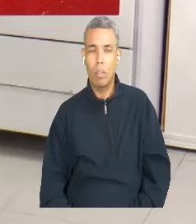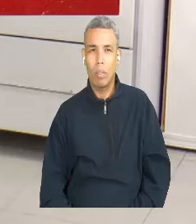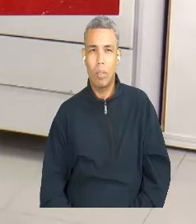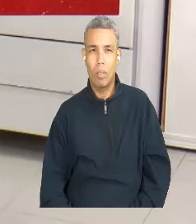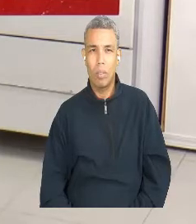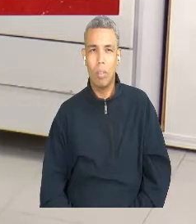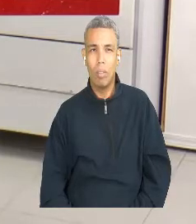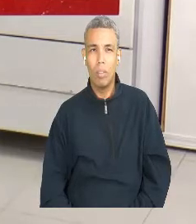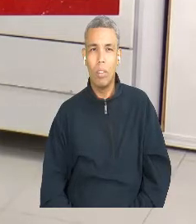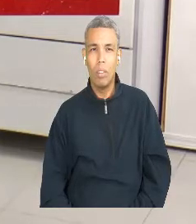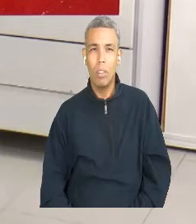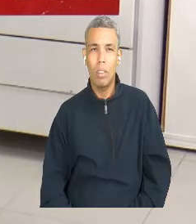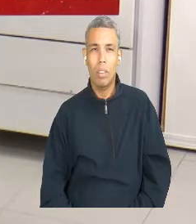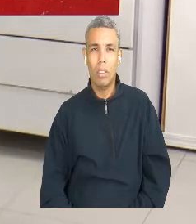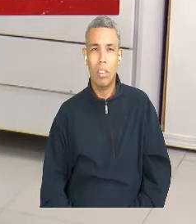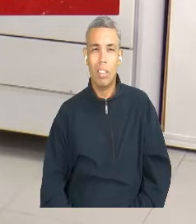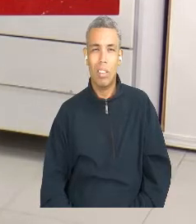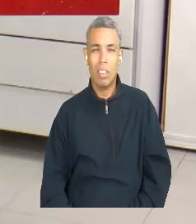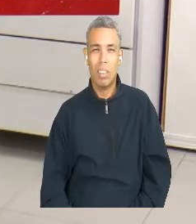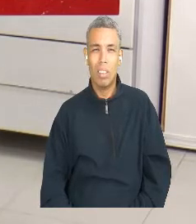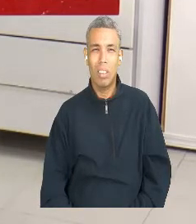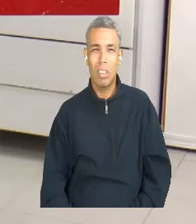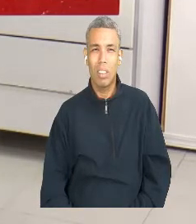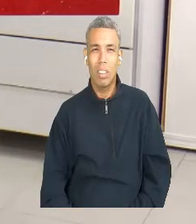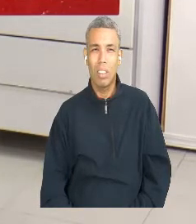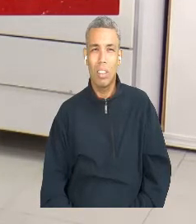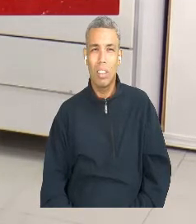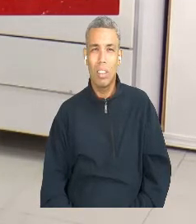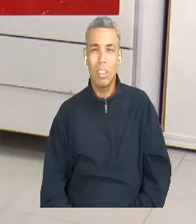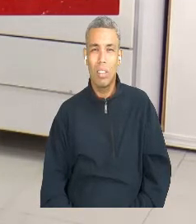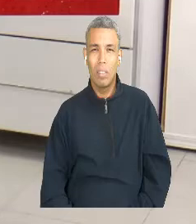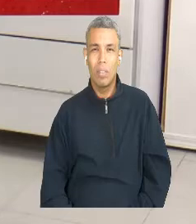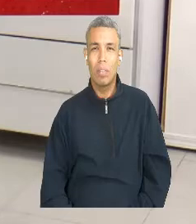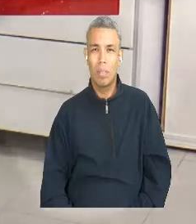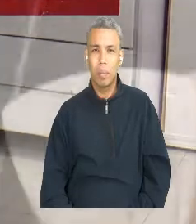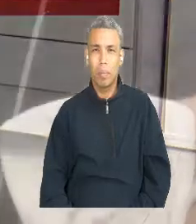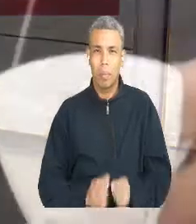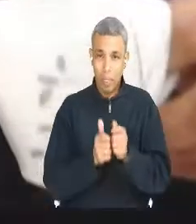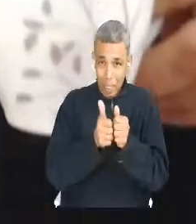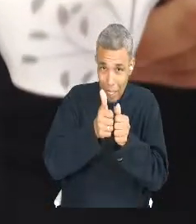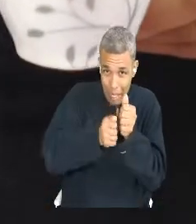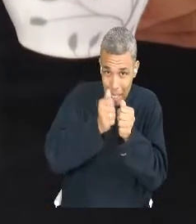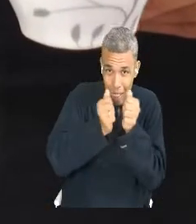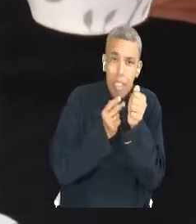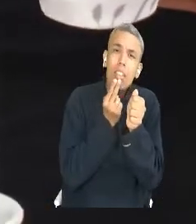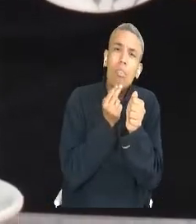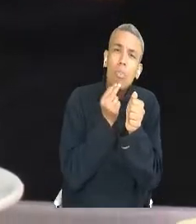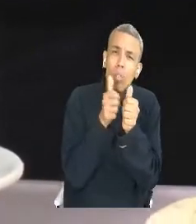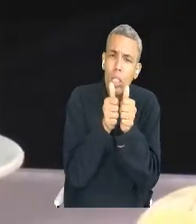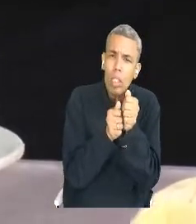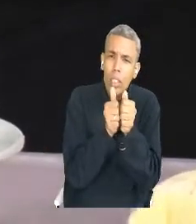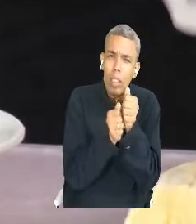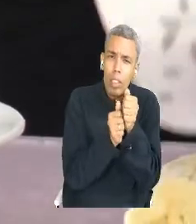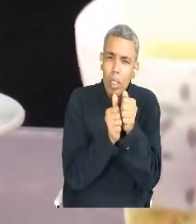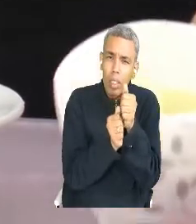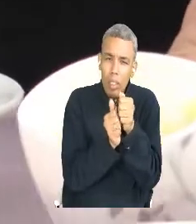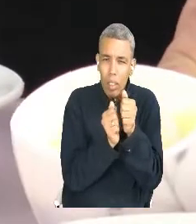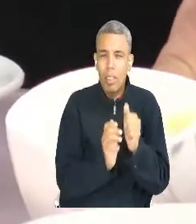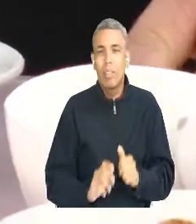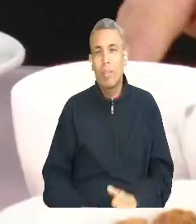ahí. Acá, ¿qué voy a hacer? Okay. Mezclar con leche condensada. Ok. Una cucharadita es más que